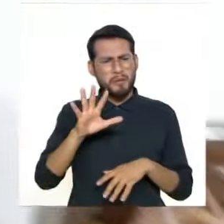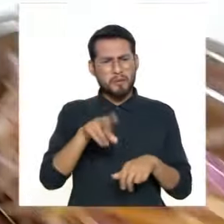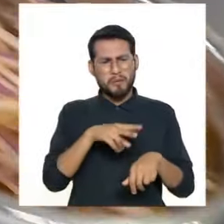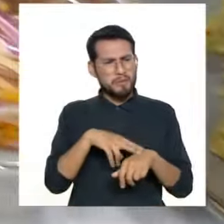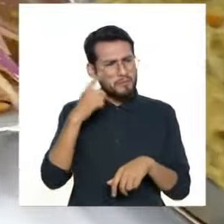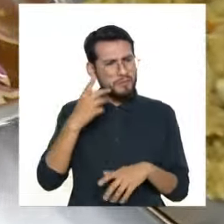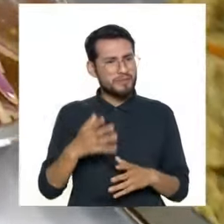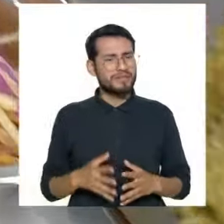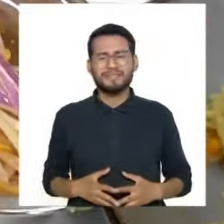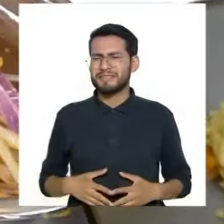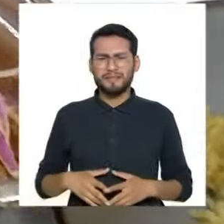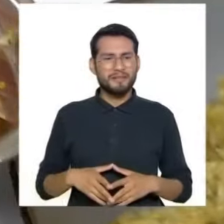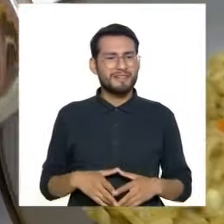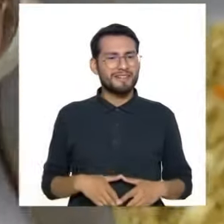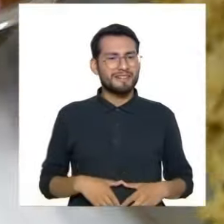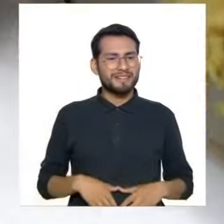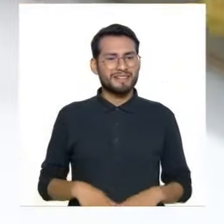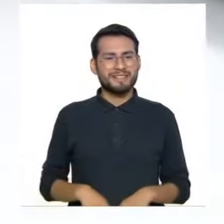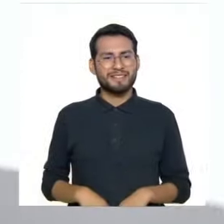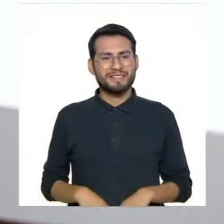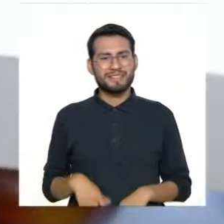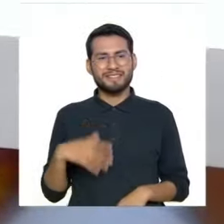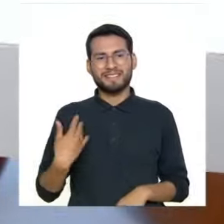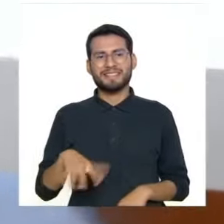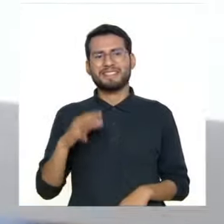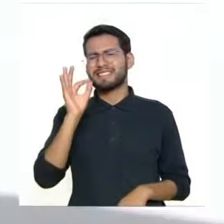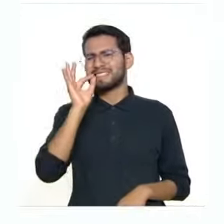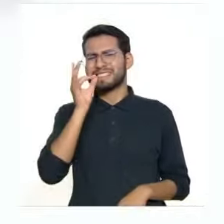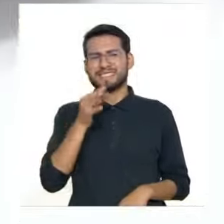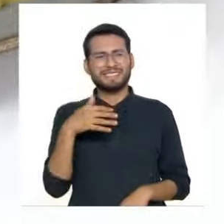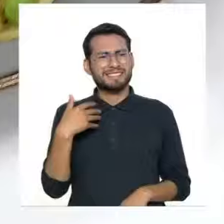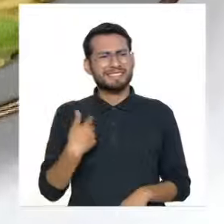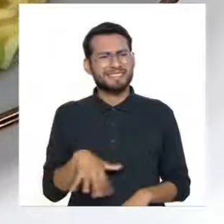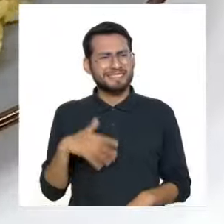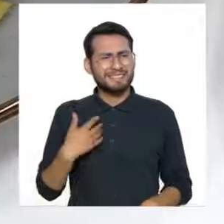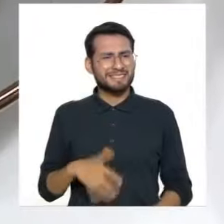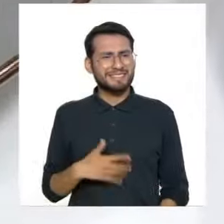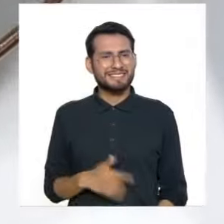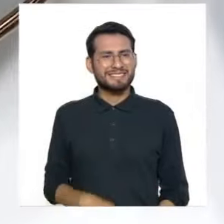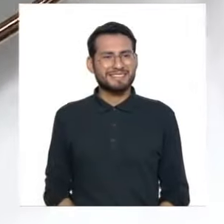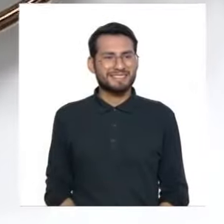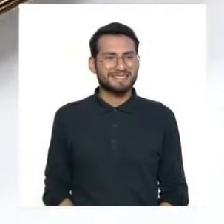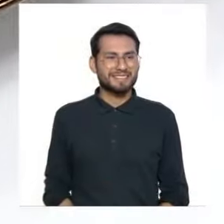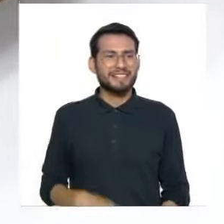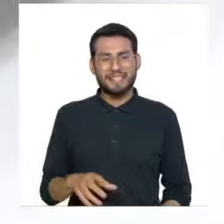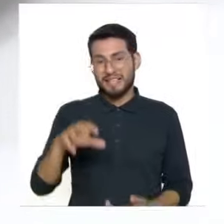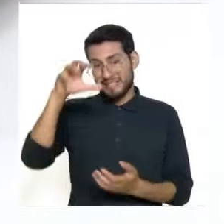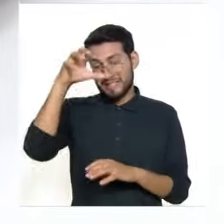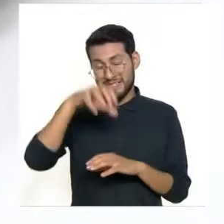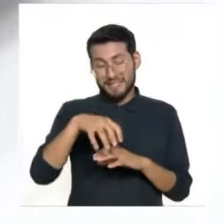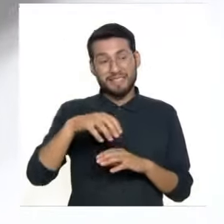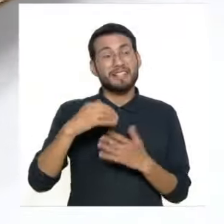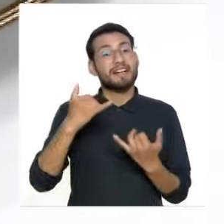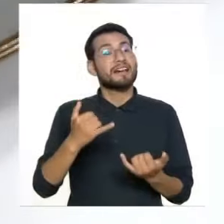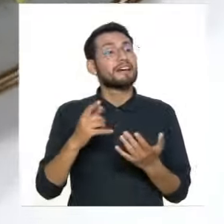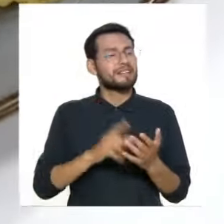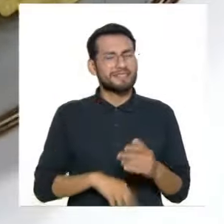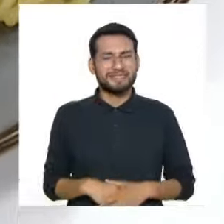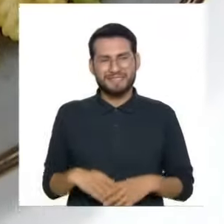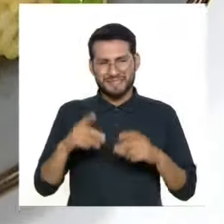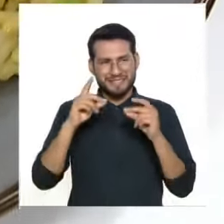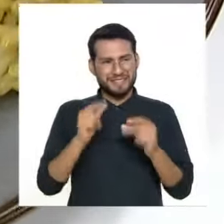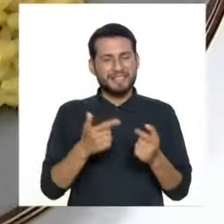clásico No qué rico Uy no Esto va con su presita y obviamente vamos a hacer